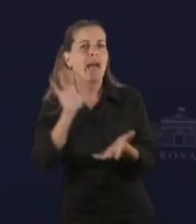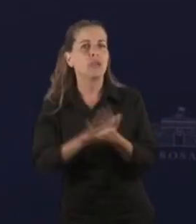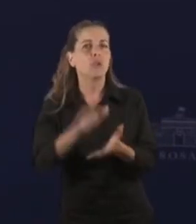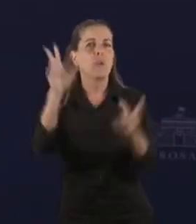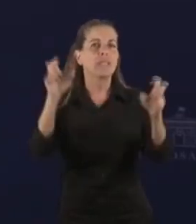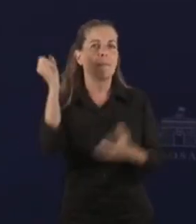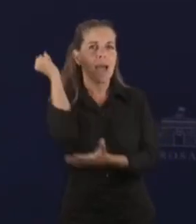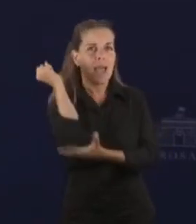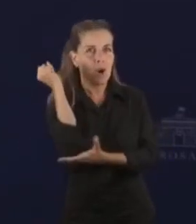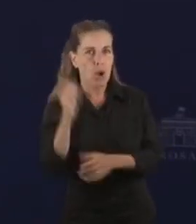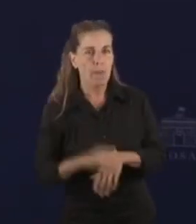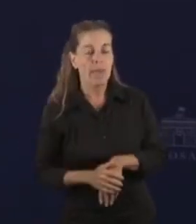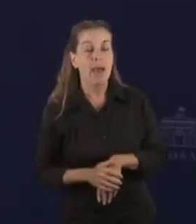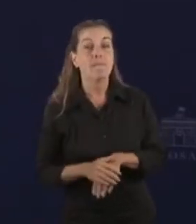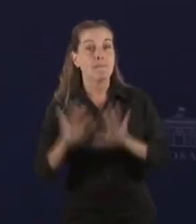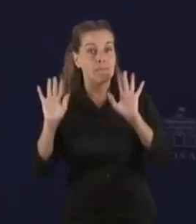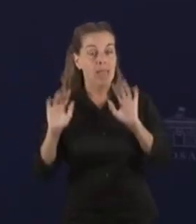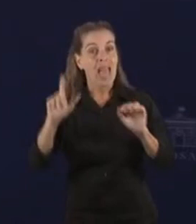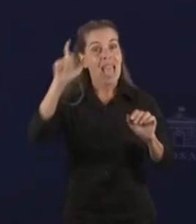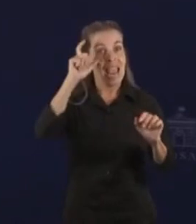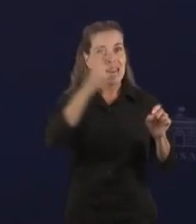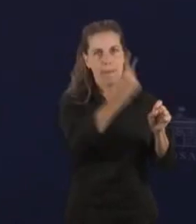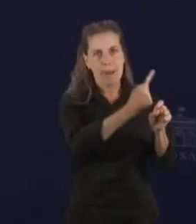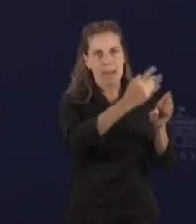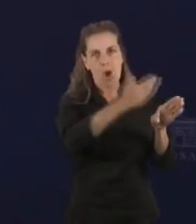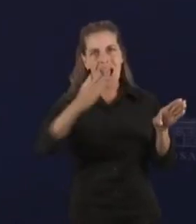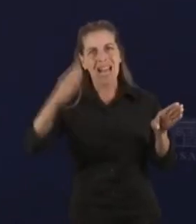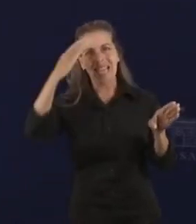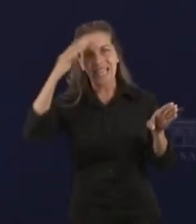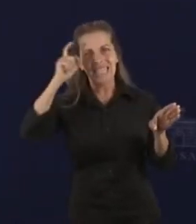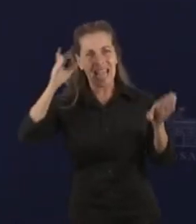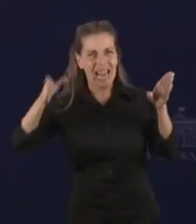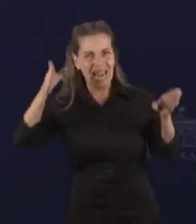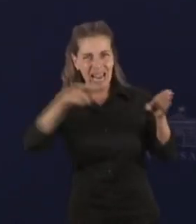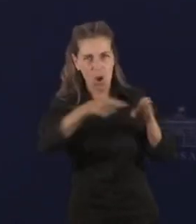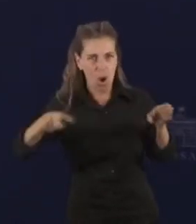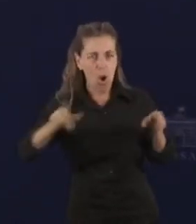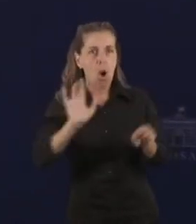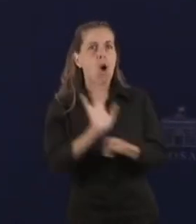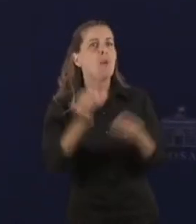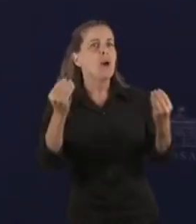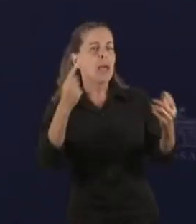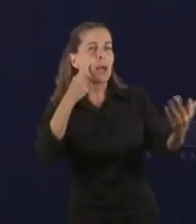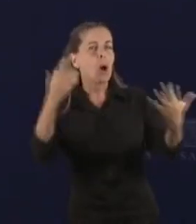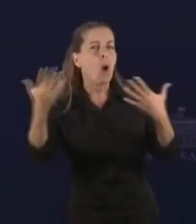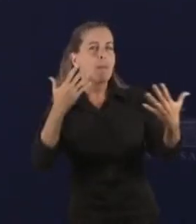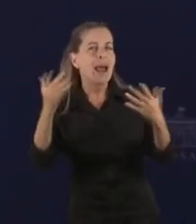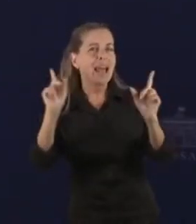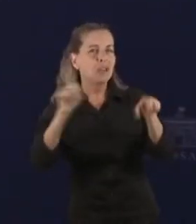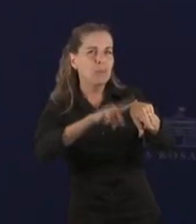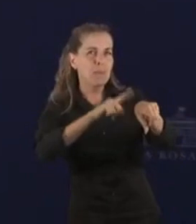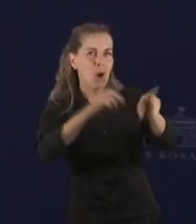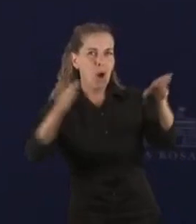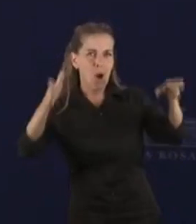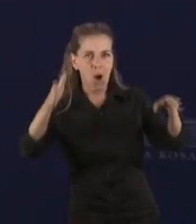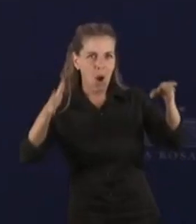económica la primer quincena de enero se registró Un aumento con respecto a al mismo periodo a los al al al